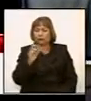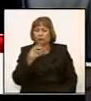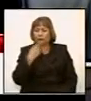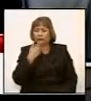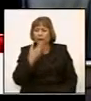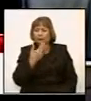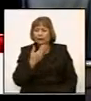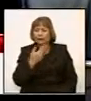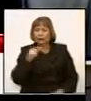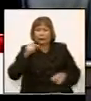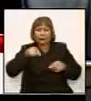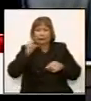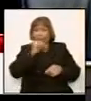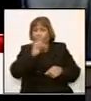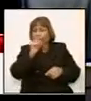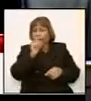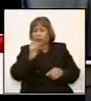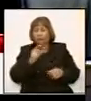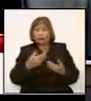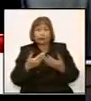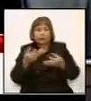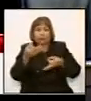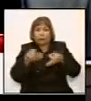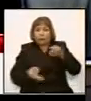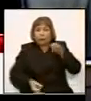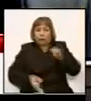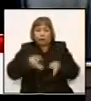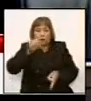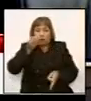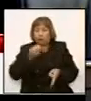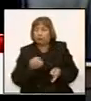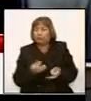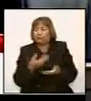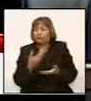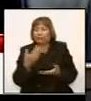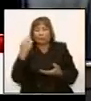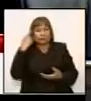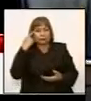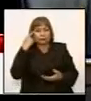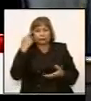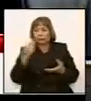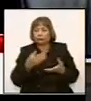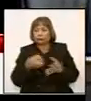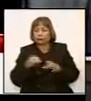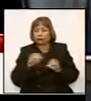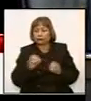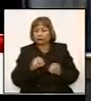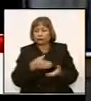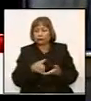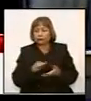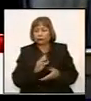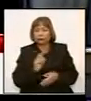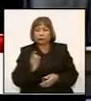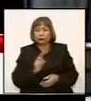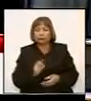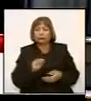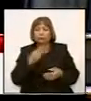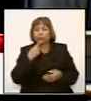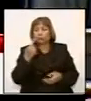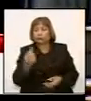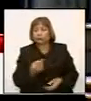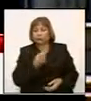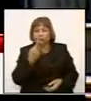que aquí no se trata de que el juez, porque crea algo, lo va a sacar o no lo va a sacar.